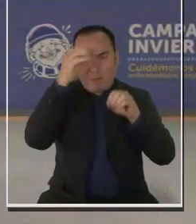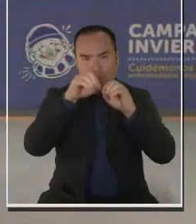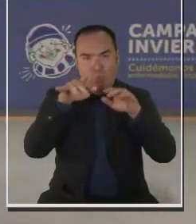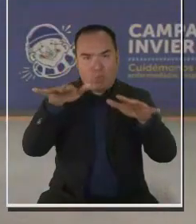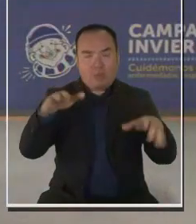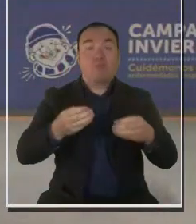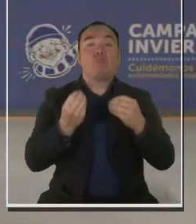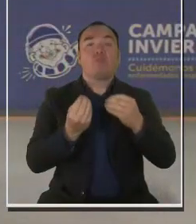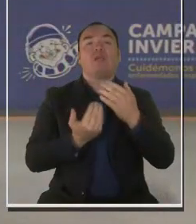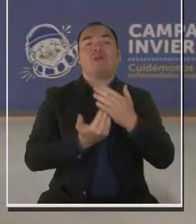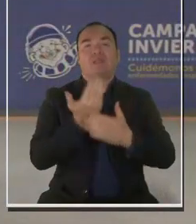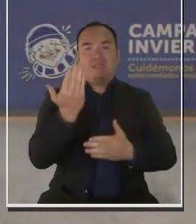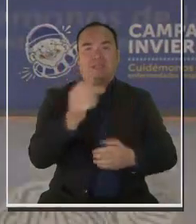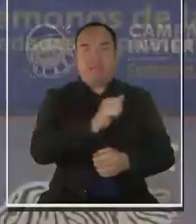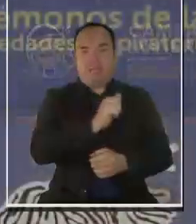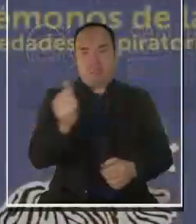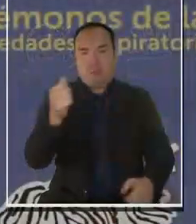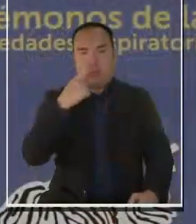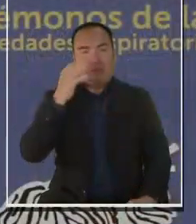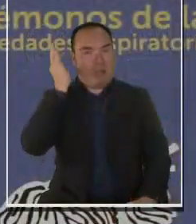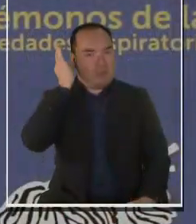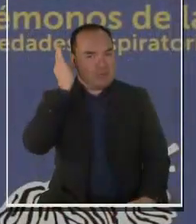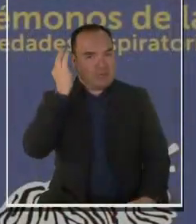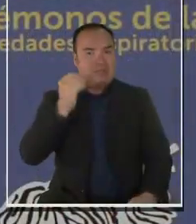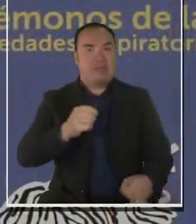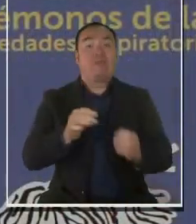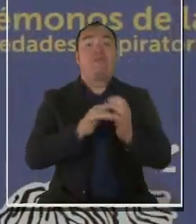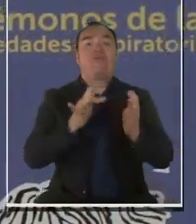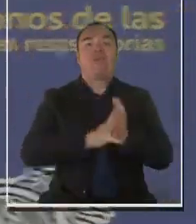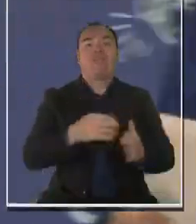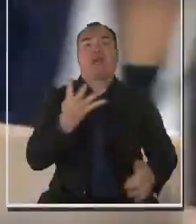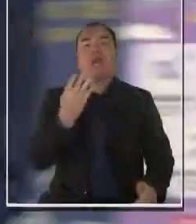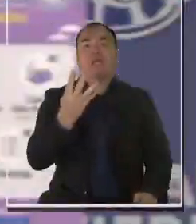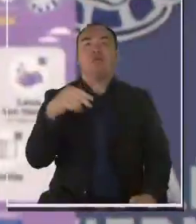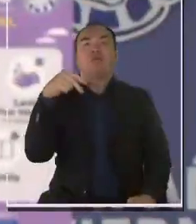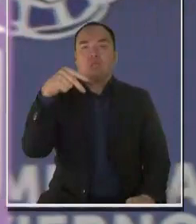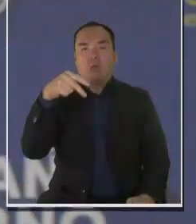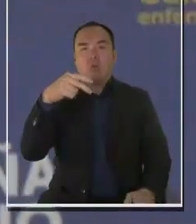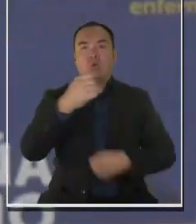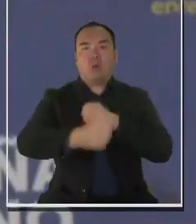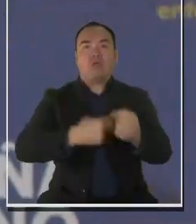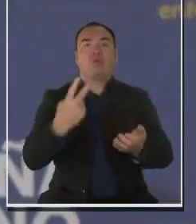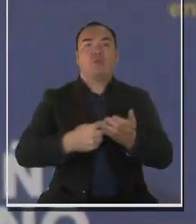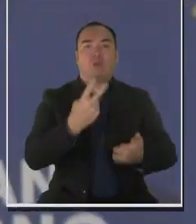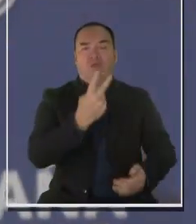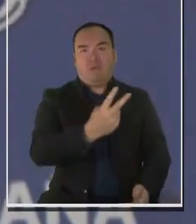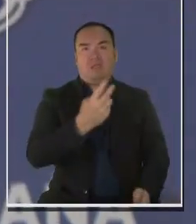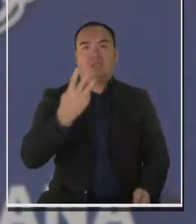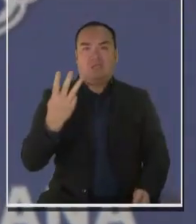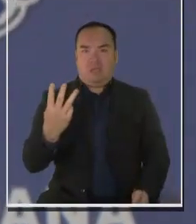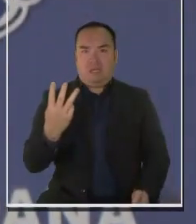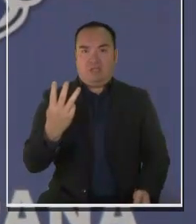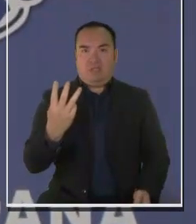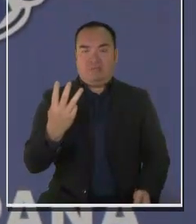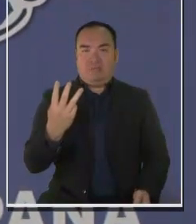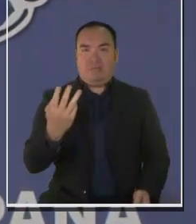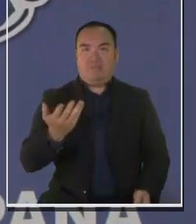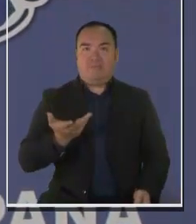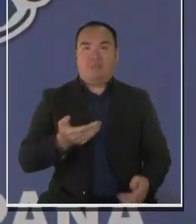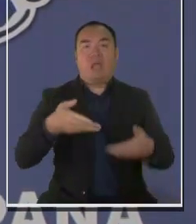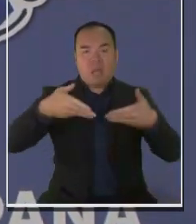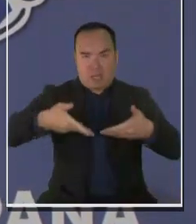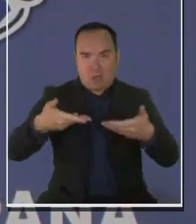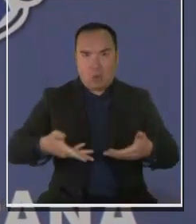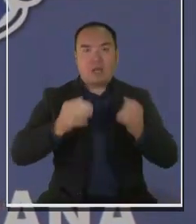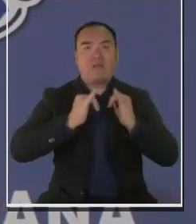Muy buenos días a todas y a todos. Con fecha 14 de junio del 2023, tenemos para